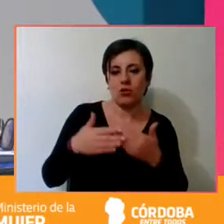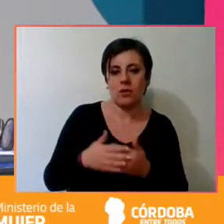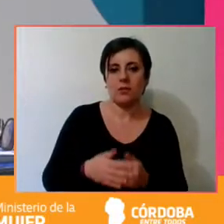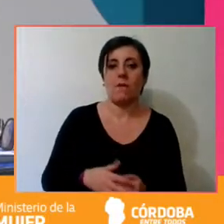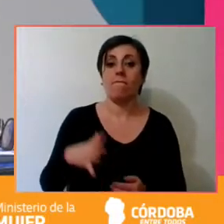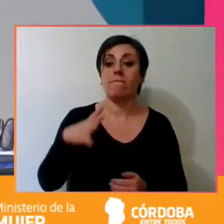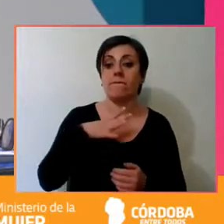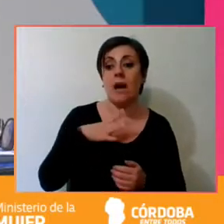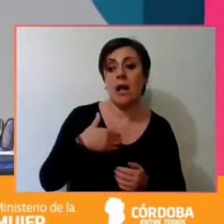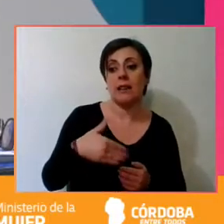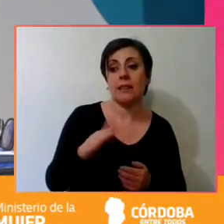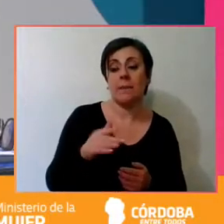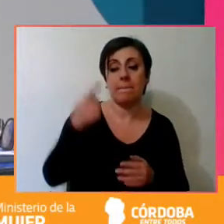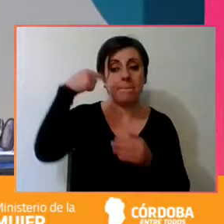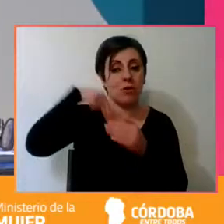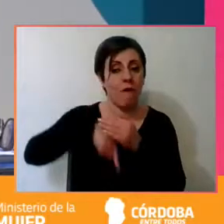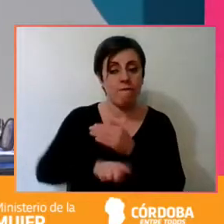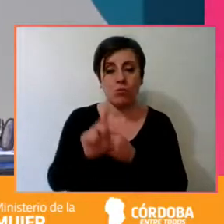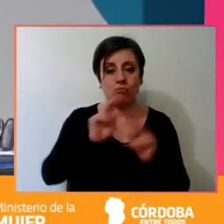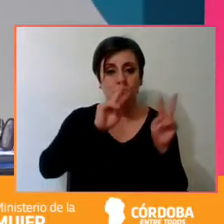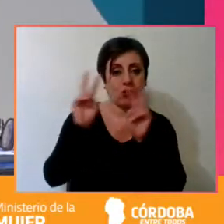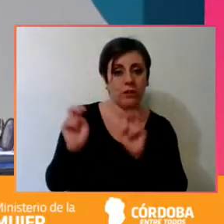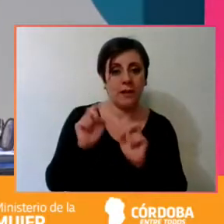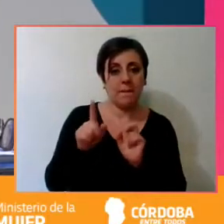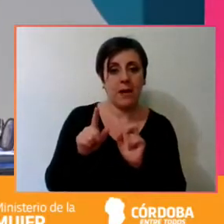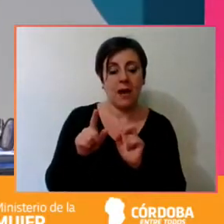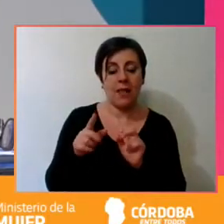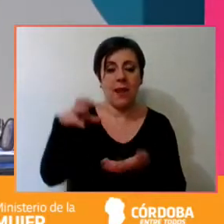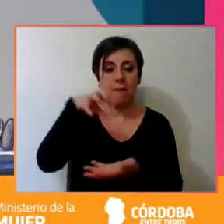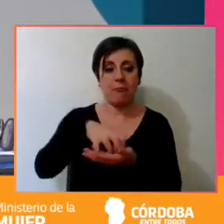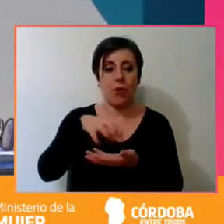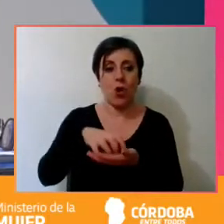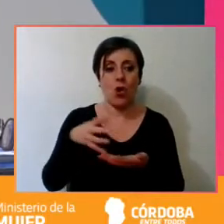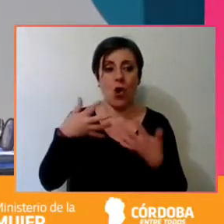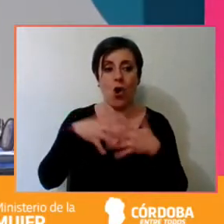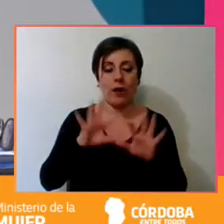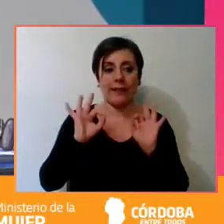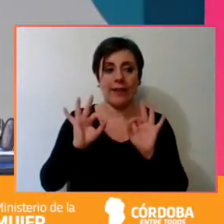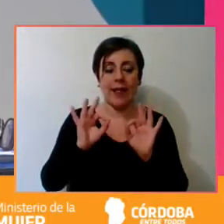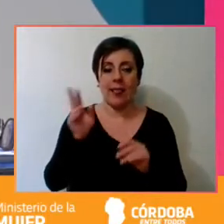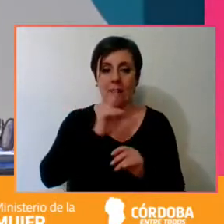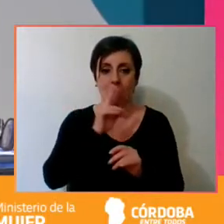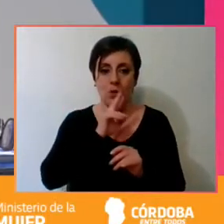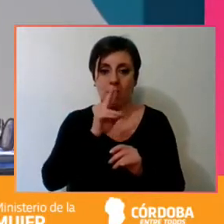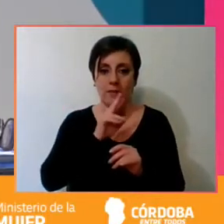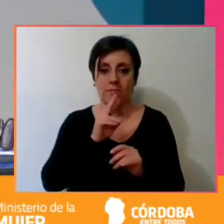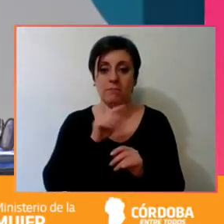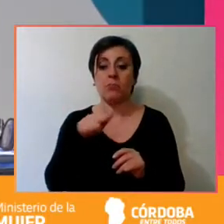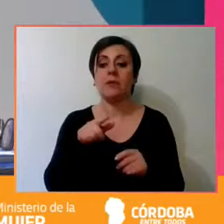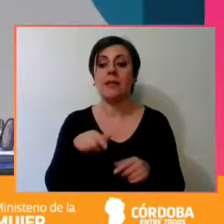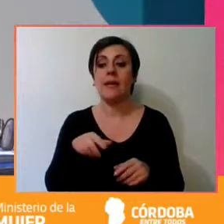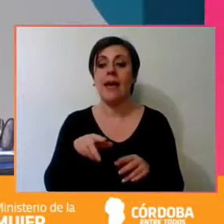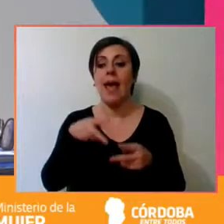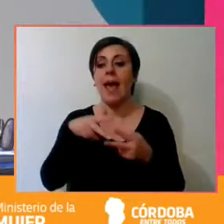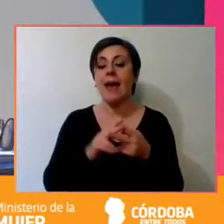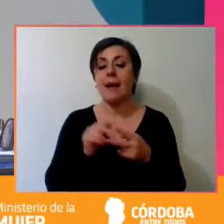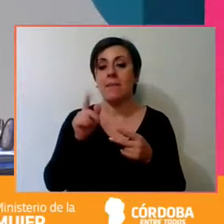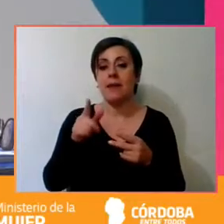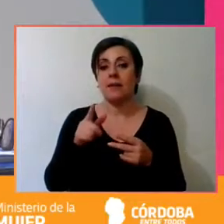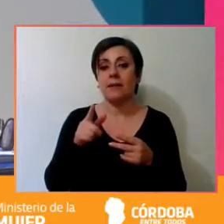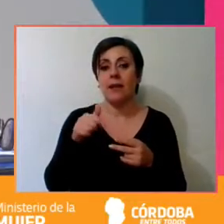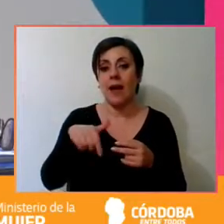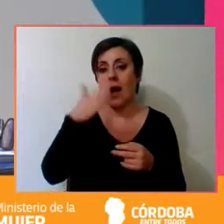poder profundizar toda la tarea del Polo Integral de la Mujer, porque en definitiva va a ser la herramienta, por lo menos en la